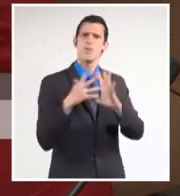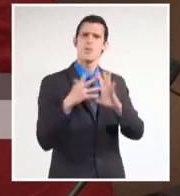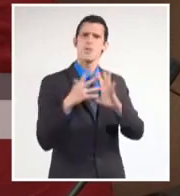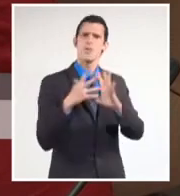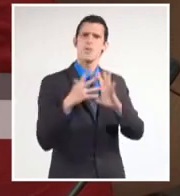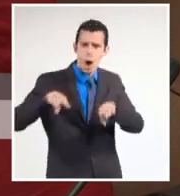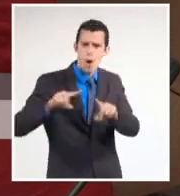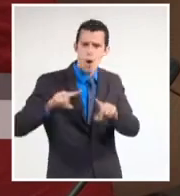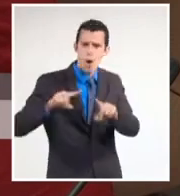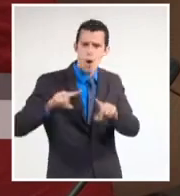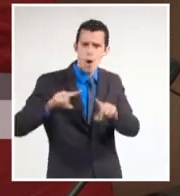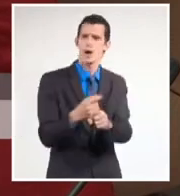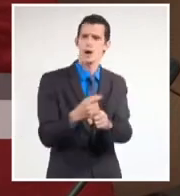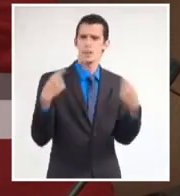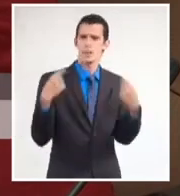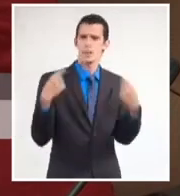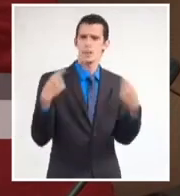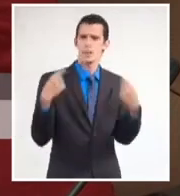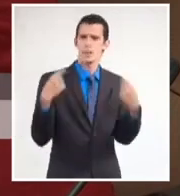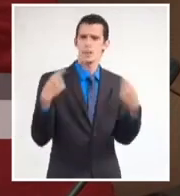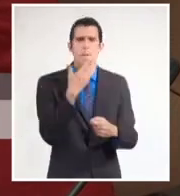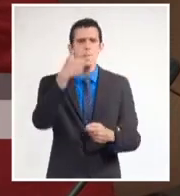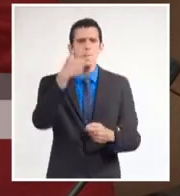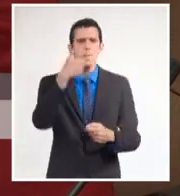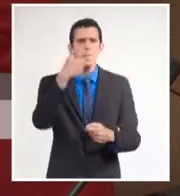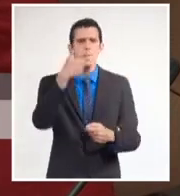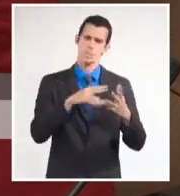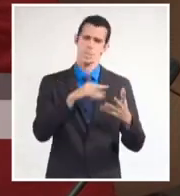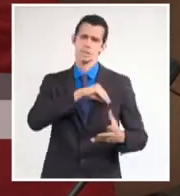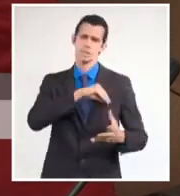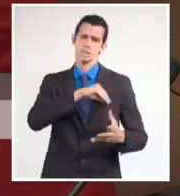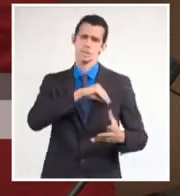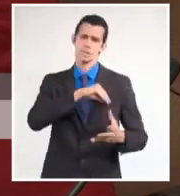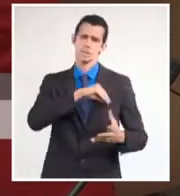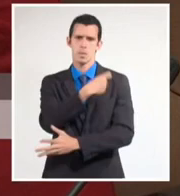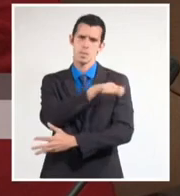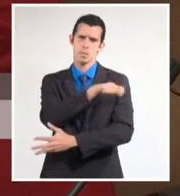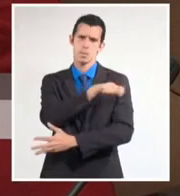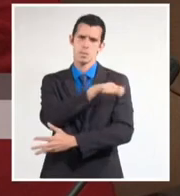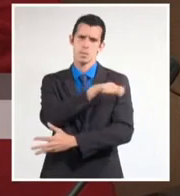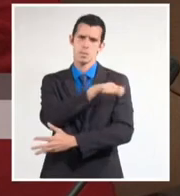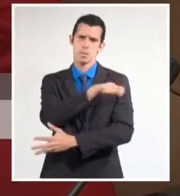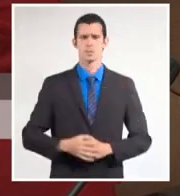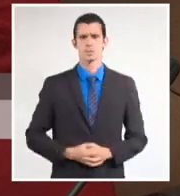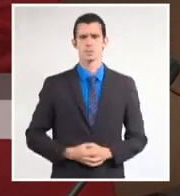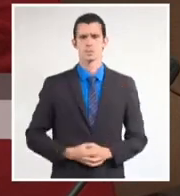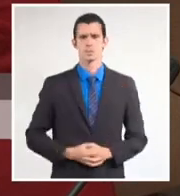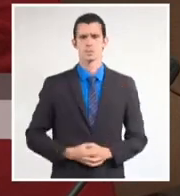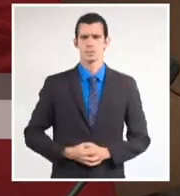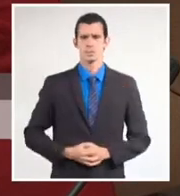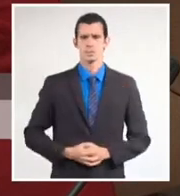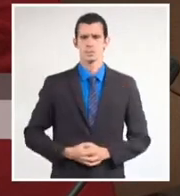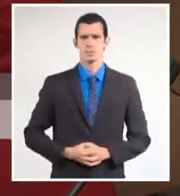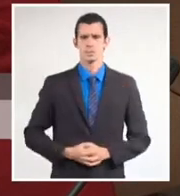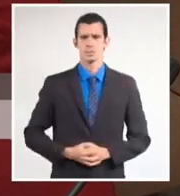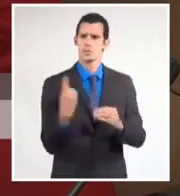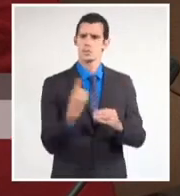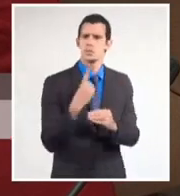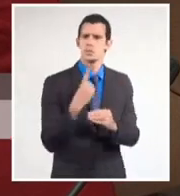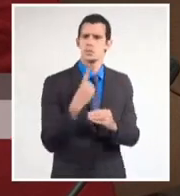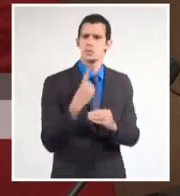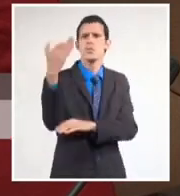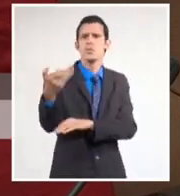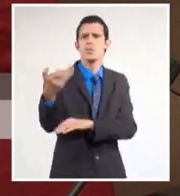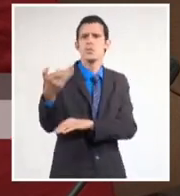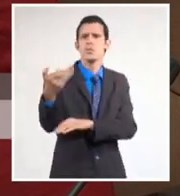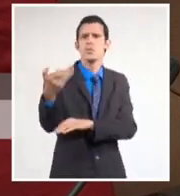la idiosincrasia también de la población. Yo creo que también es levantar los sueños y las